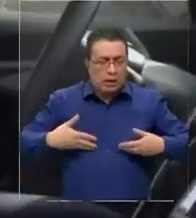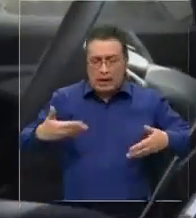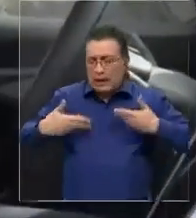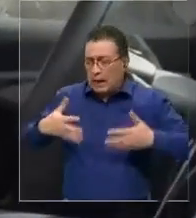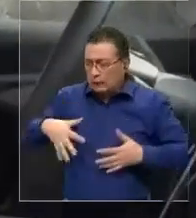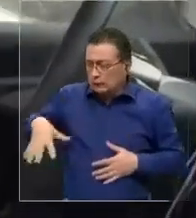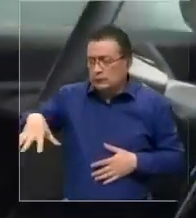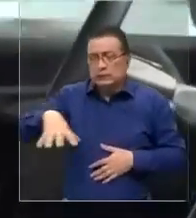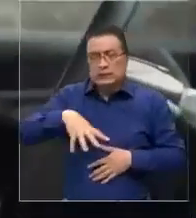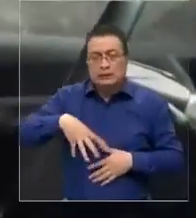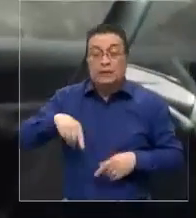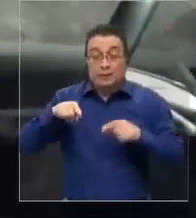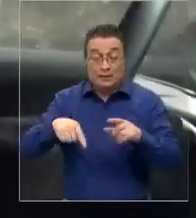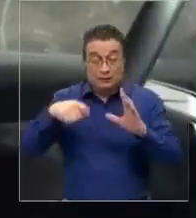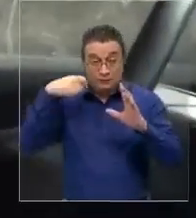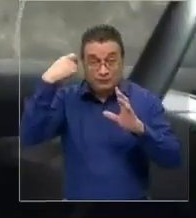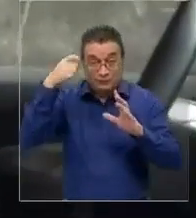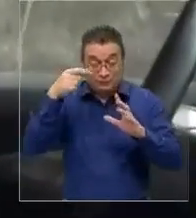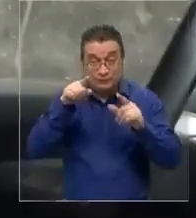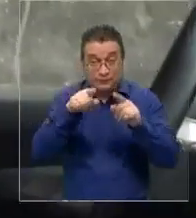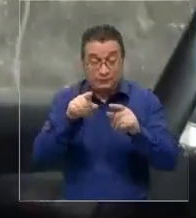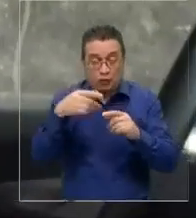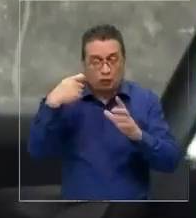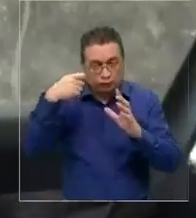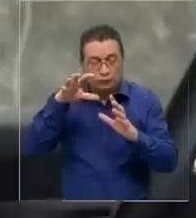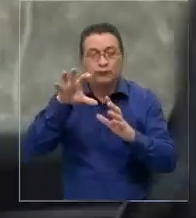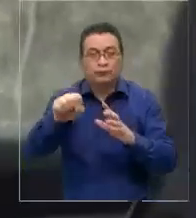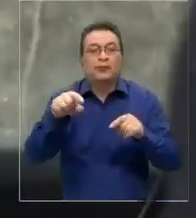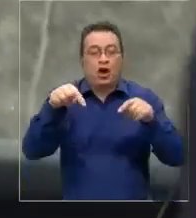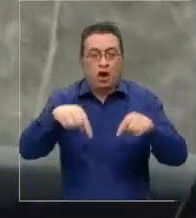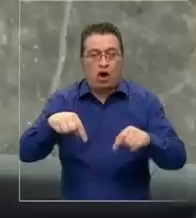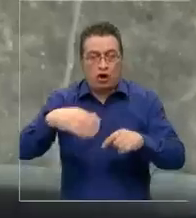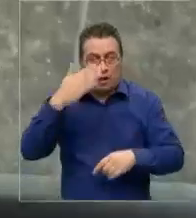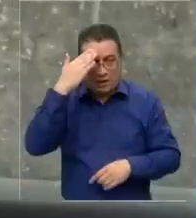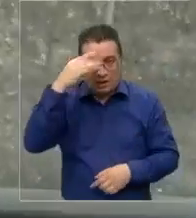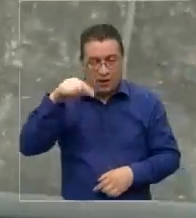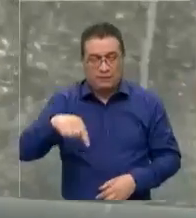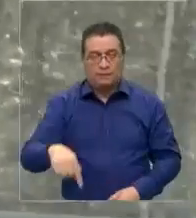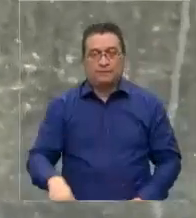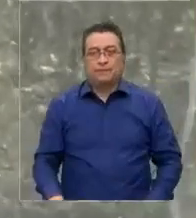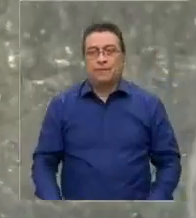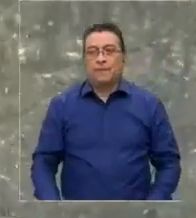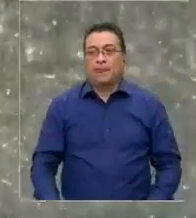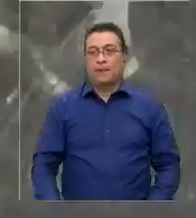entre ellos mismos. Este es uno de esos momentos que captamos en el día de hoy aquí en Ushkarot.